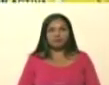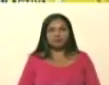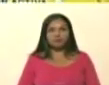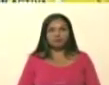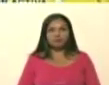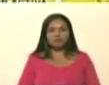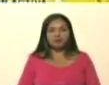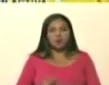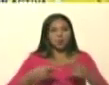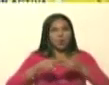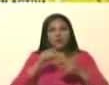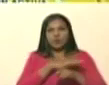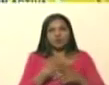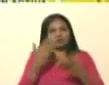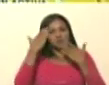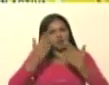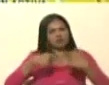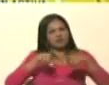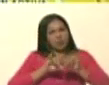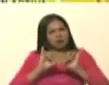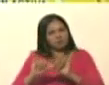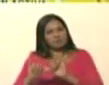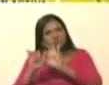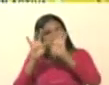igualmente quiero saludar